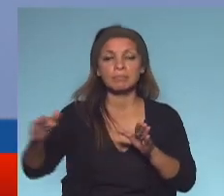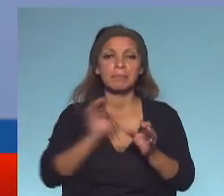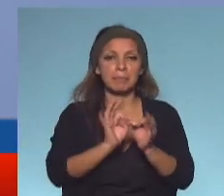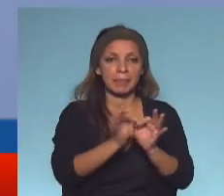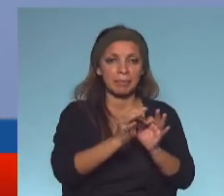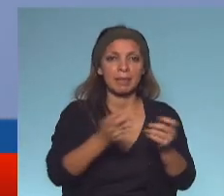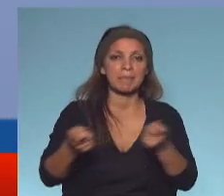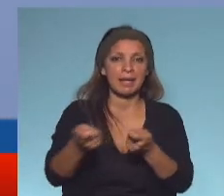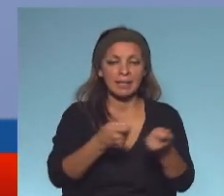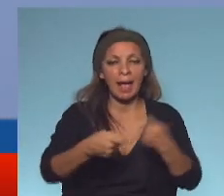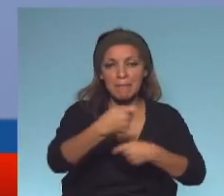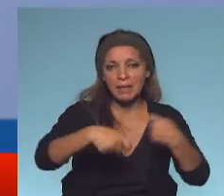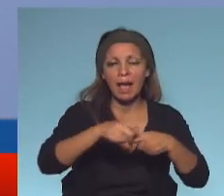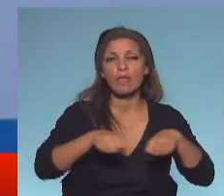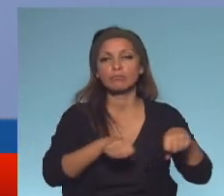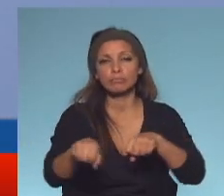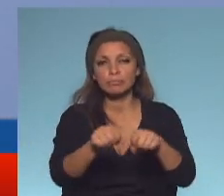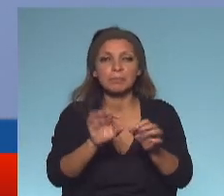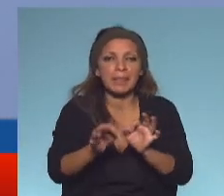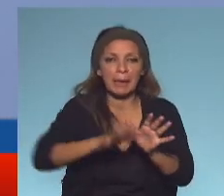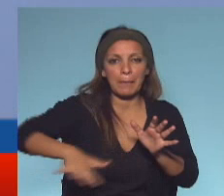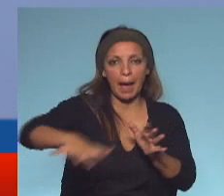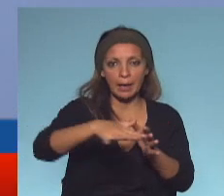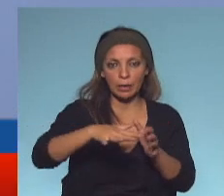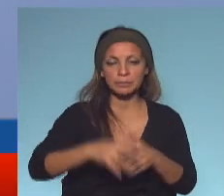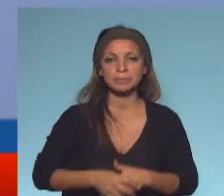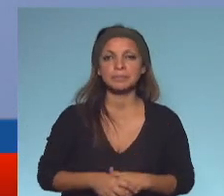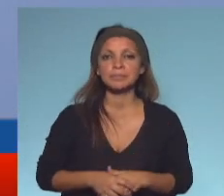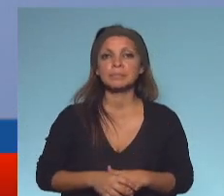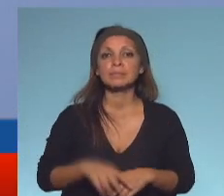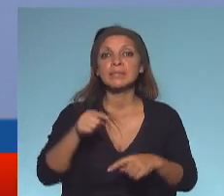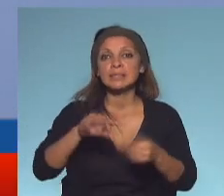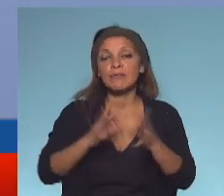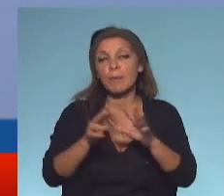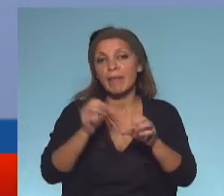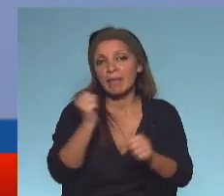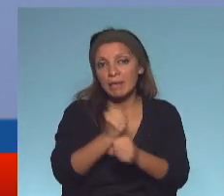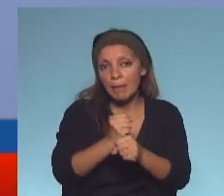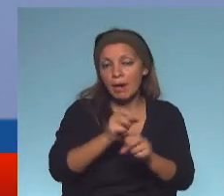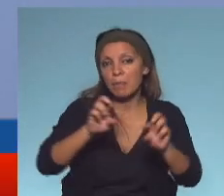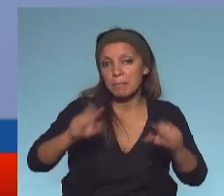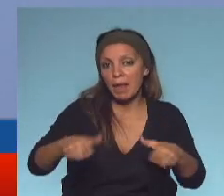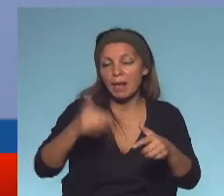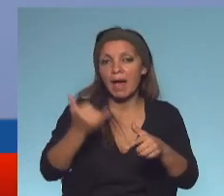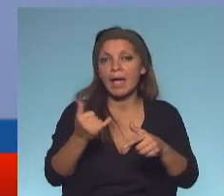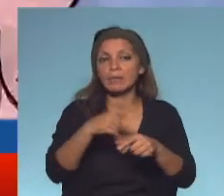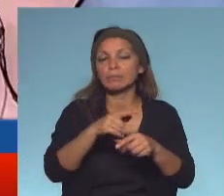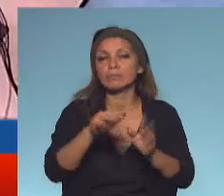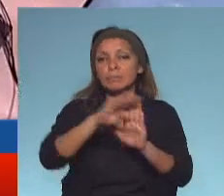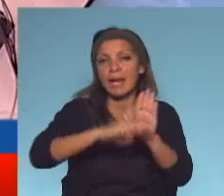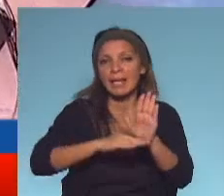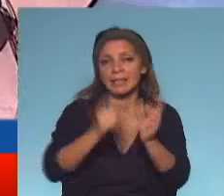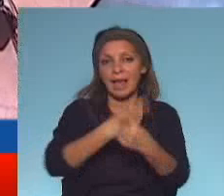los supermercados, el comercio barrial. En este esquema vamos a estar trabajando con un programa, una canasta de unos